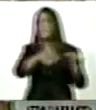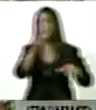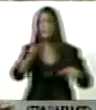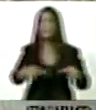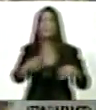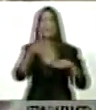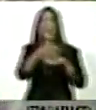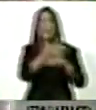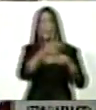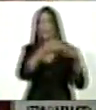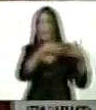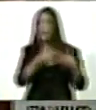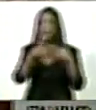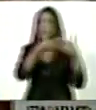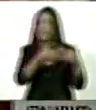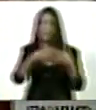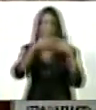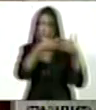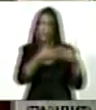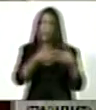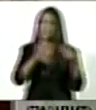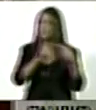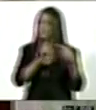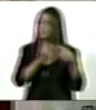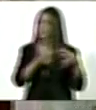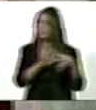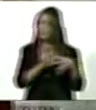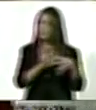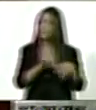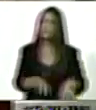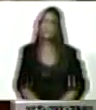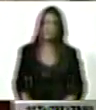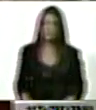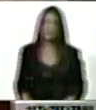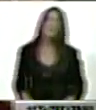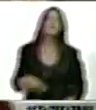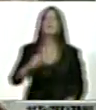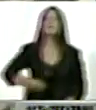del gobierno de Estados Unidos en la vocería